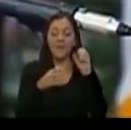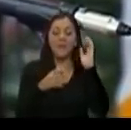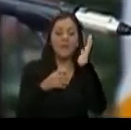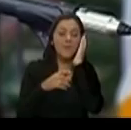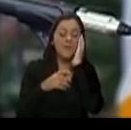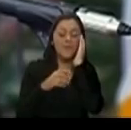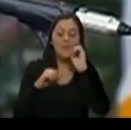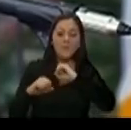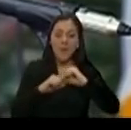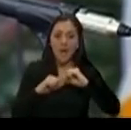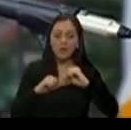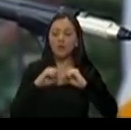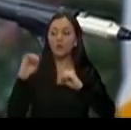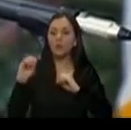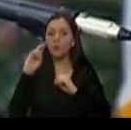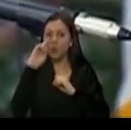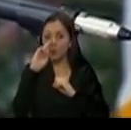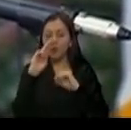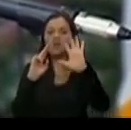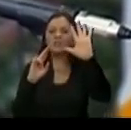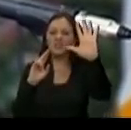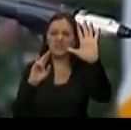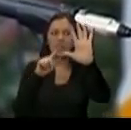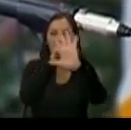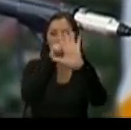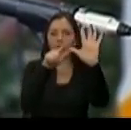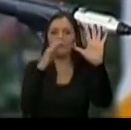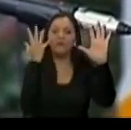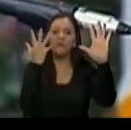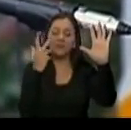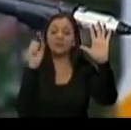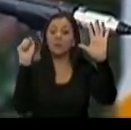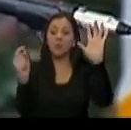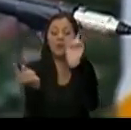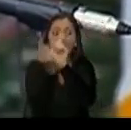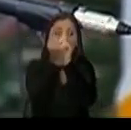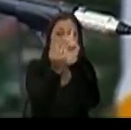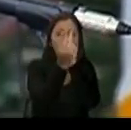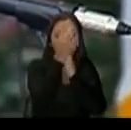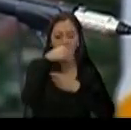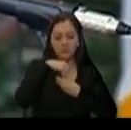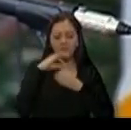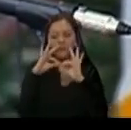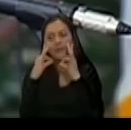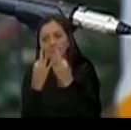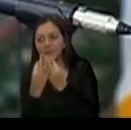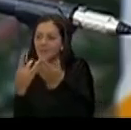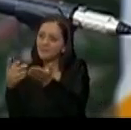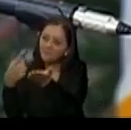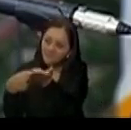cinco momentos de encuentro que pueden ser un encuentro en la intimidad de una familia